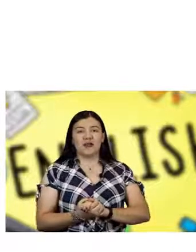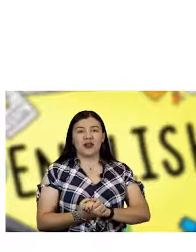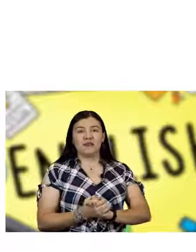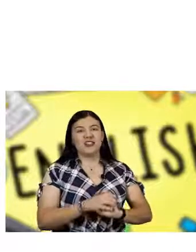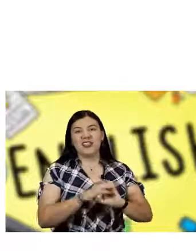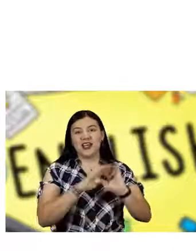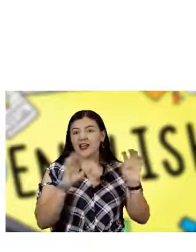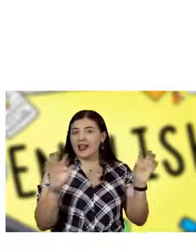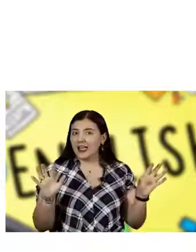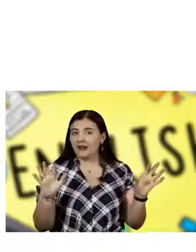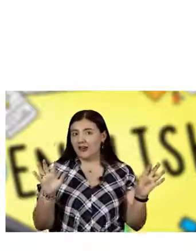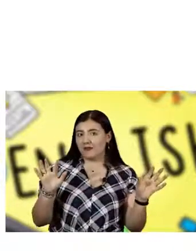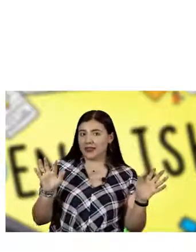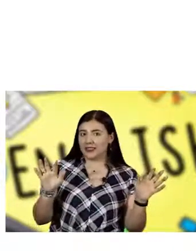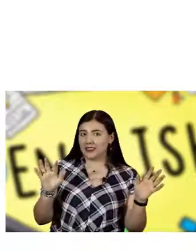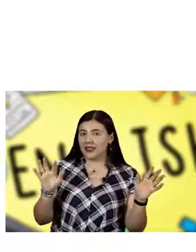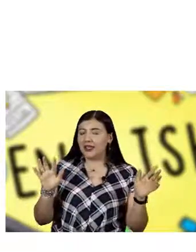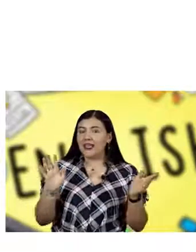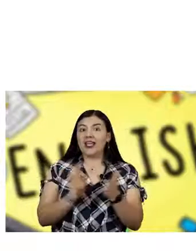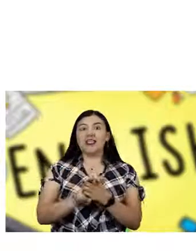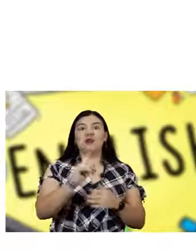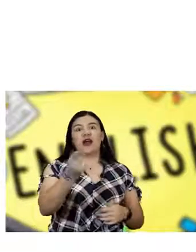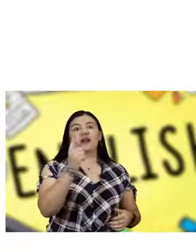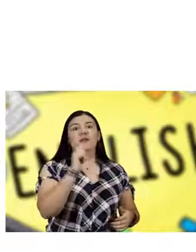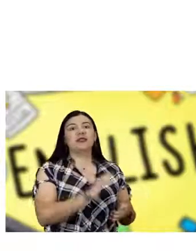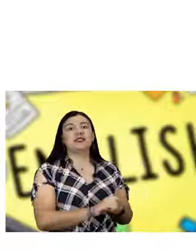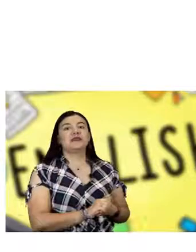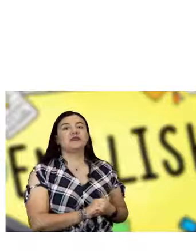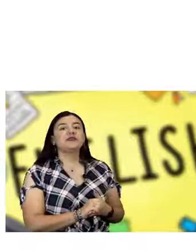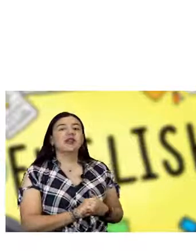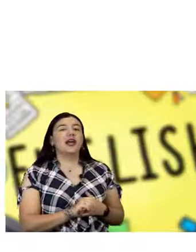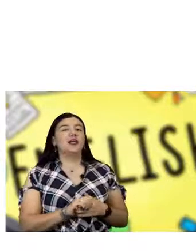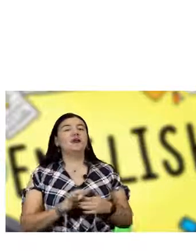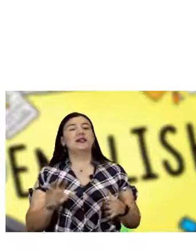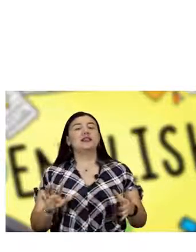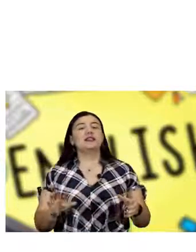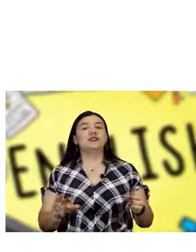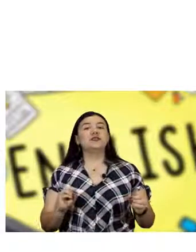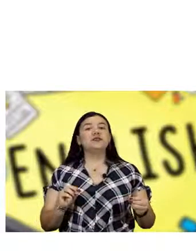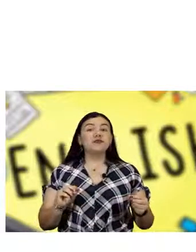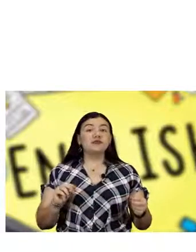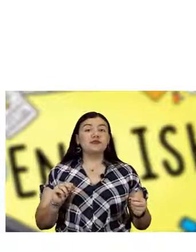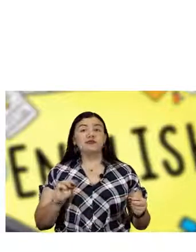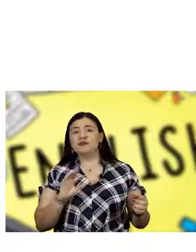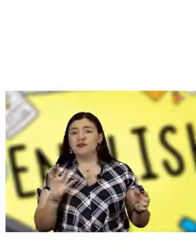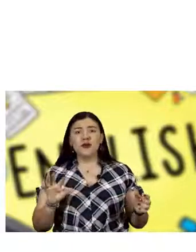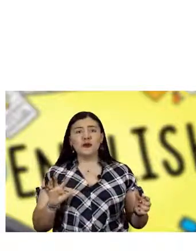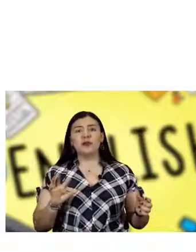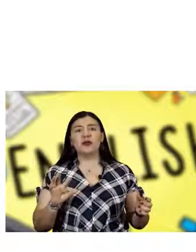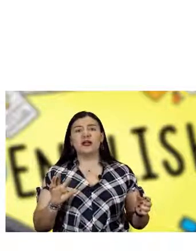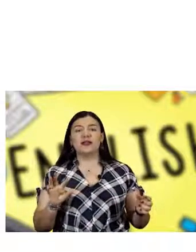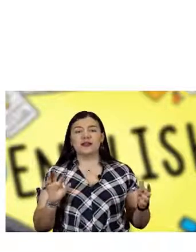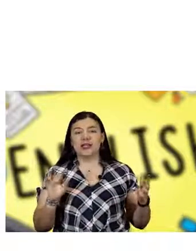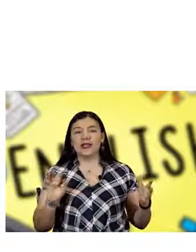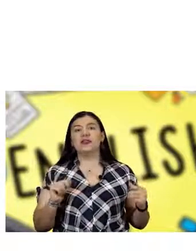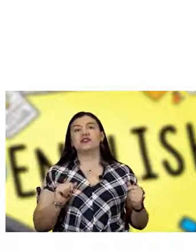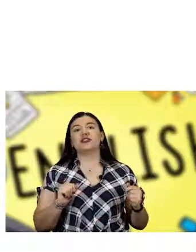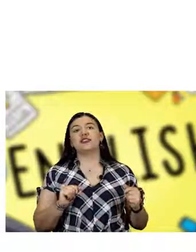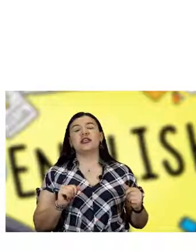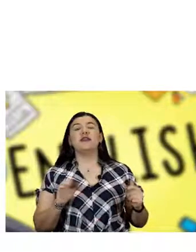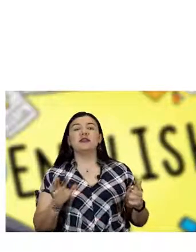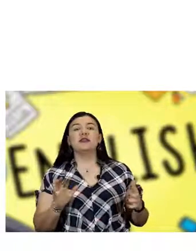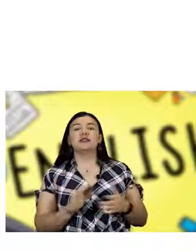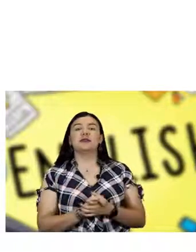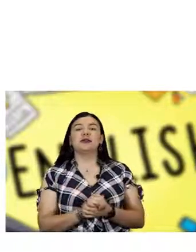ustedes recuerden. Puede ser algo bien fácil. Y les voy a dar una pista. Hay una canción muy popular que